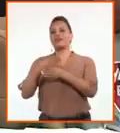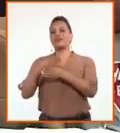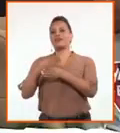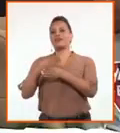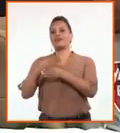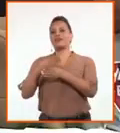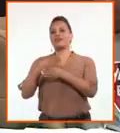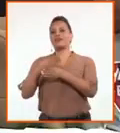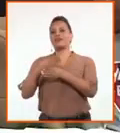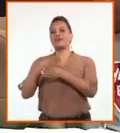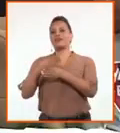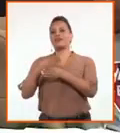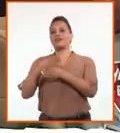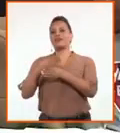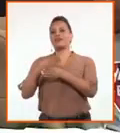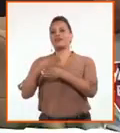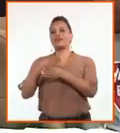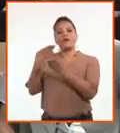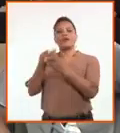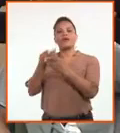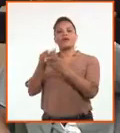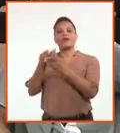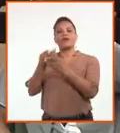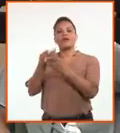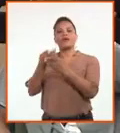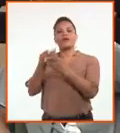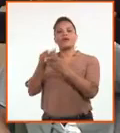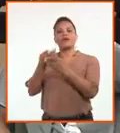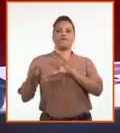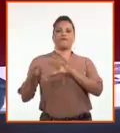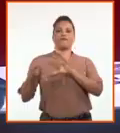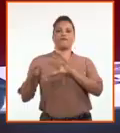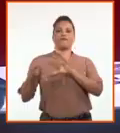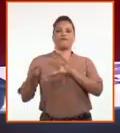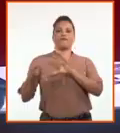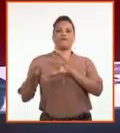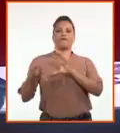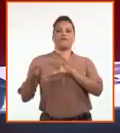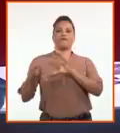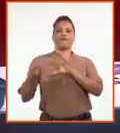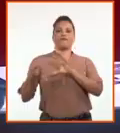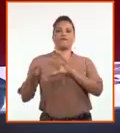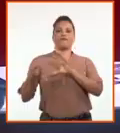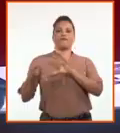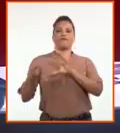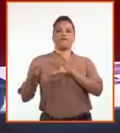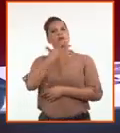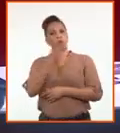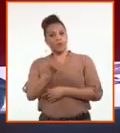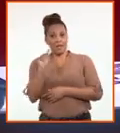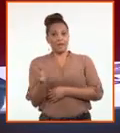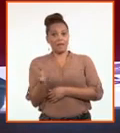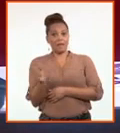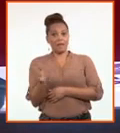distinto a los que te proponen otros modelos en el mundo. Me gustaría que nuestra primera secretaria del